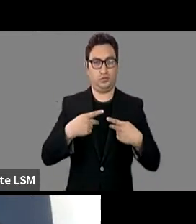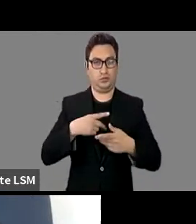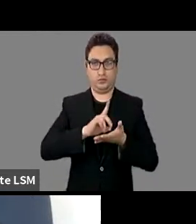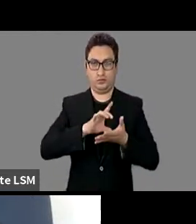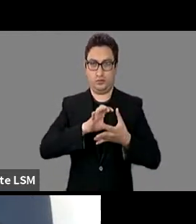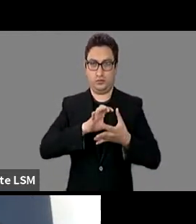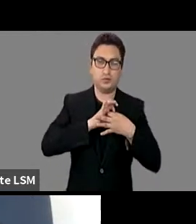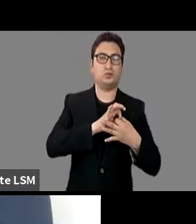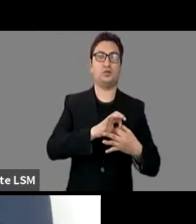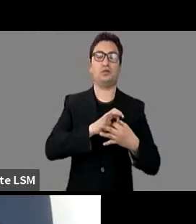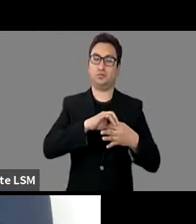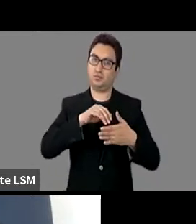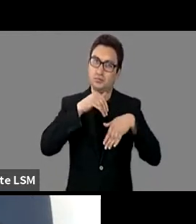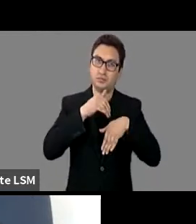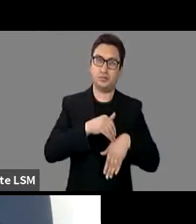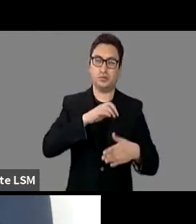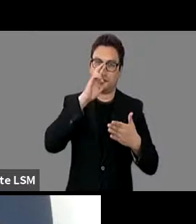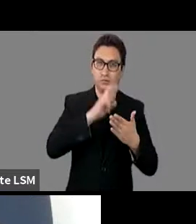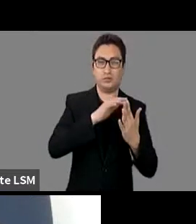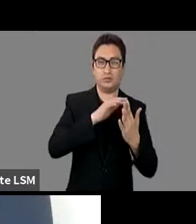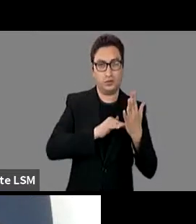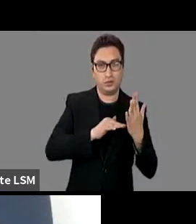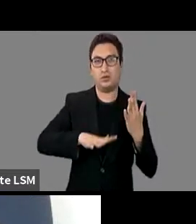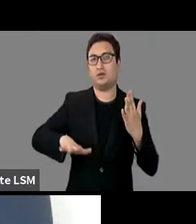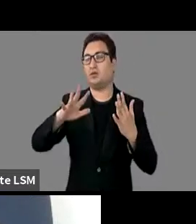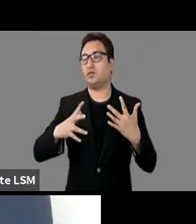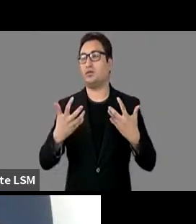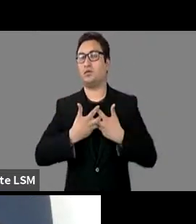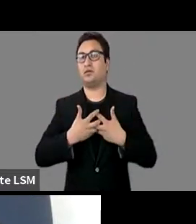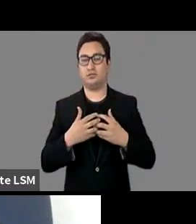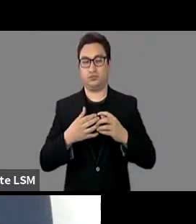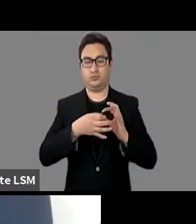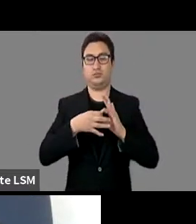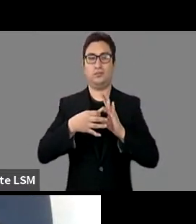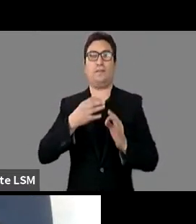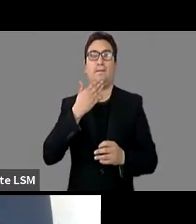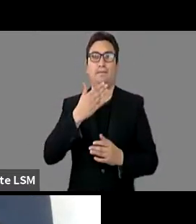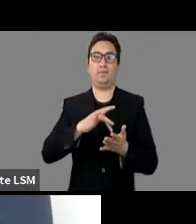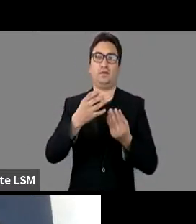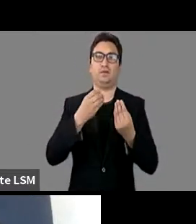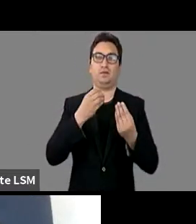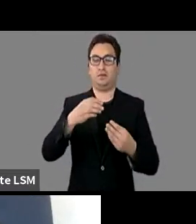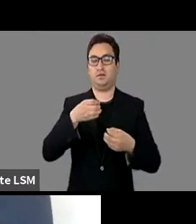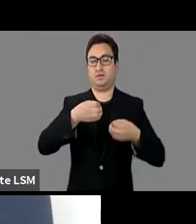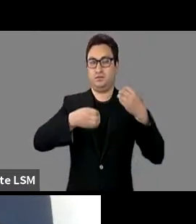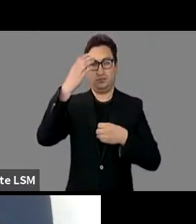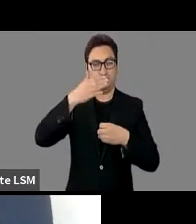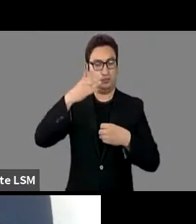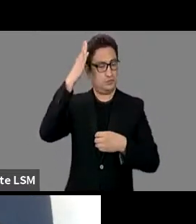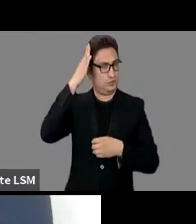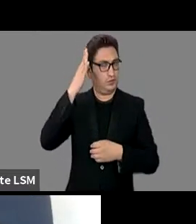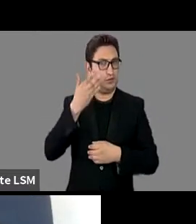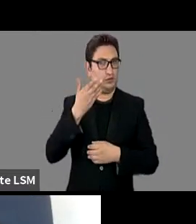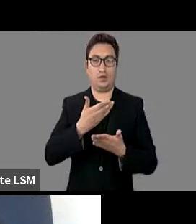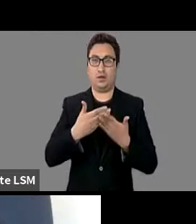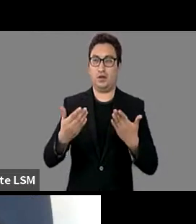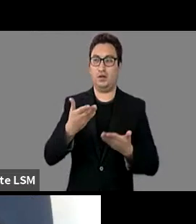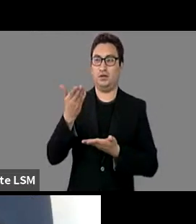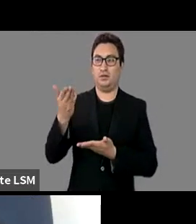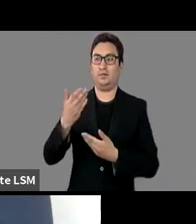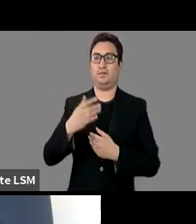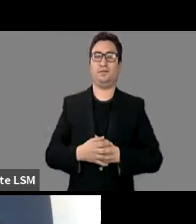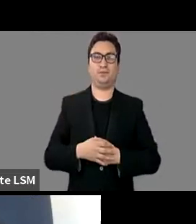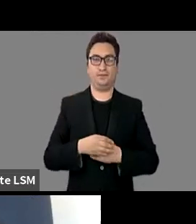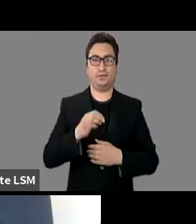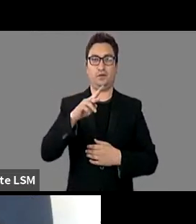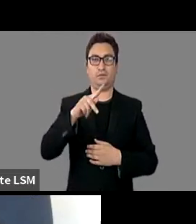a tratar. Muchísimas gracias, magistrado, y daremos la palabra a la maestra Paula